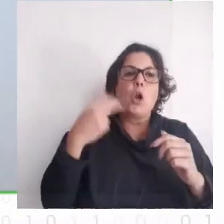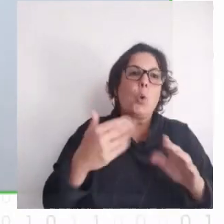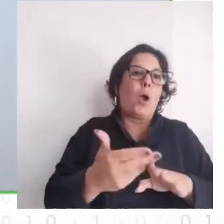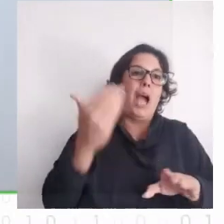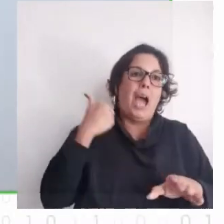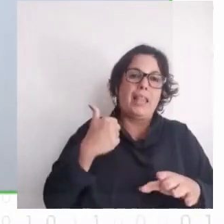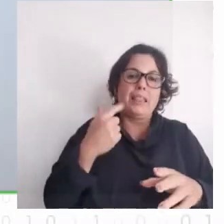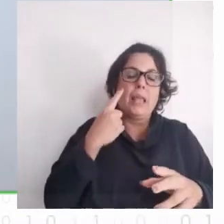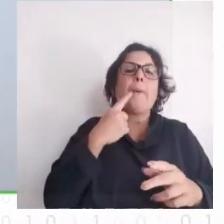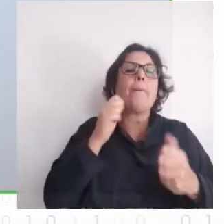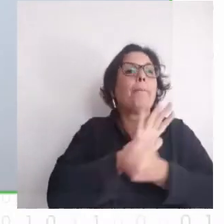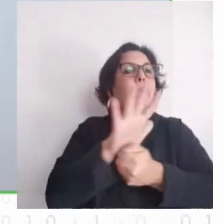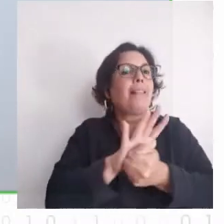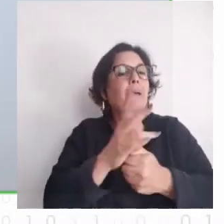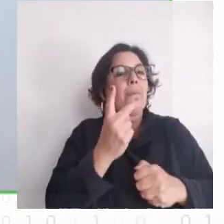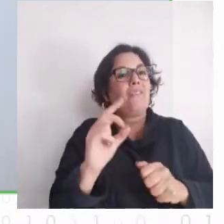pandemia del 2020.